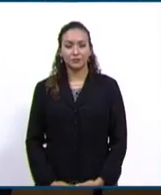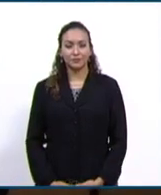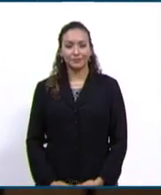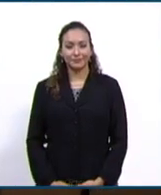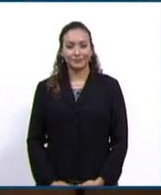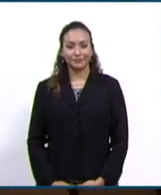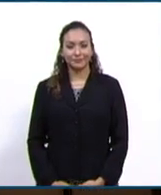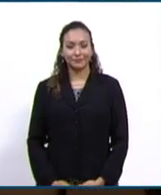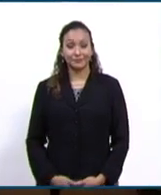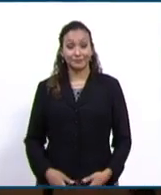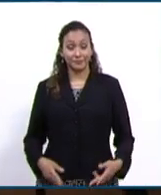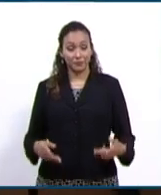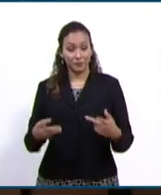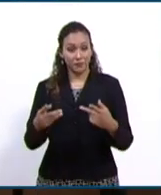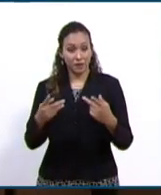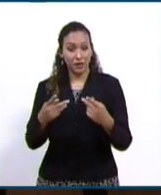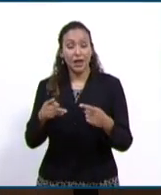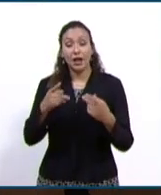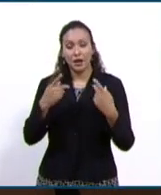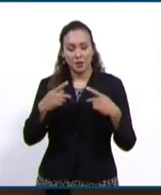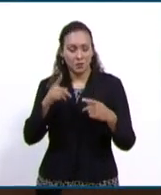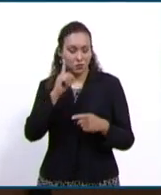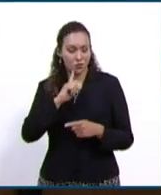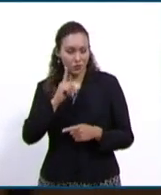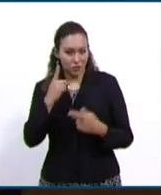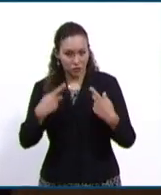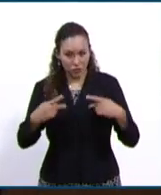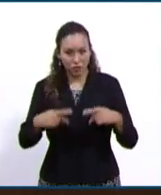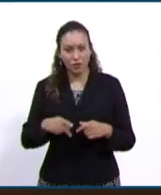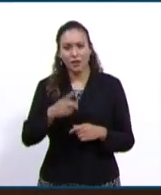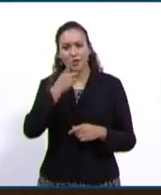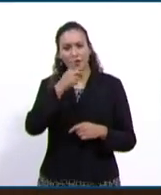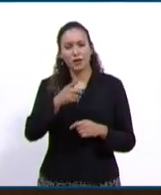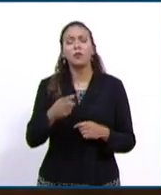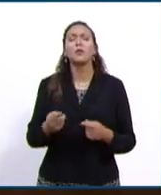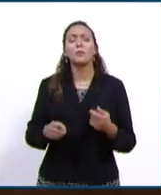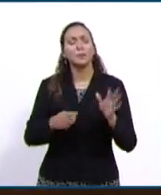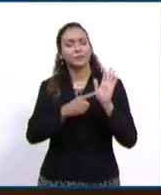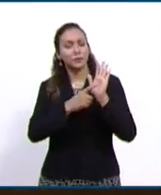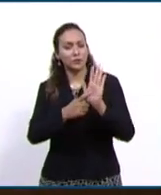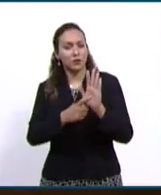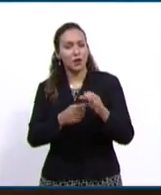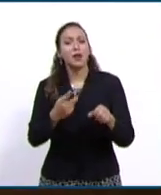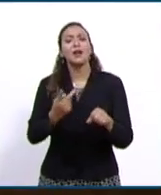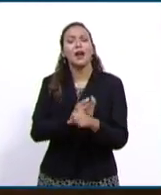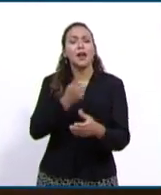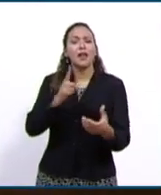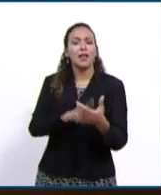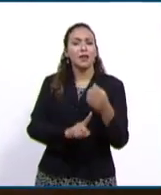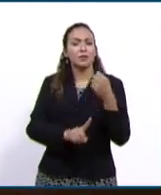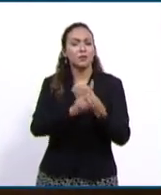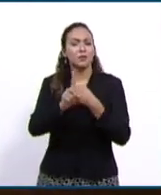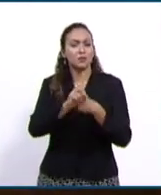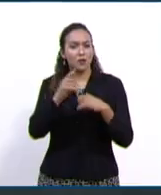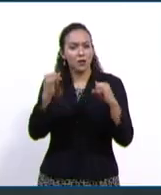La titular de la Defensoría Pública habló sobre los retos de la institución para ampliar sus servicios hacia la población.